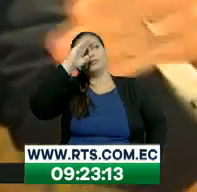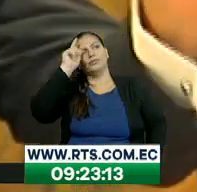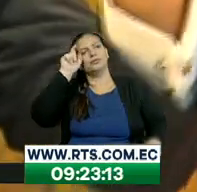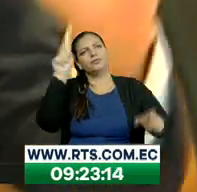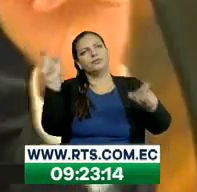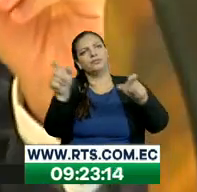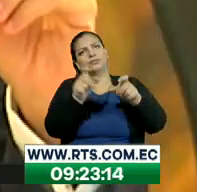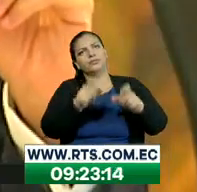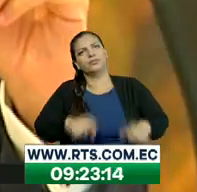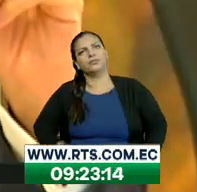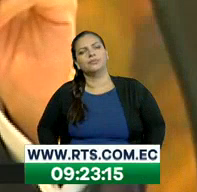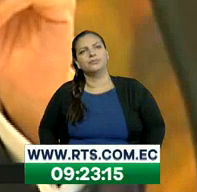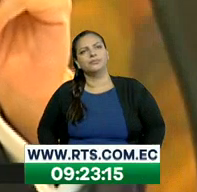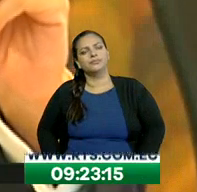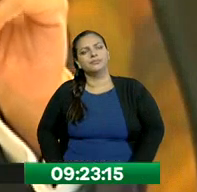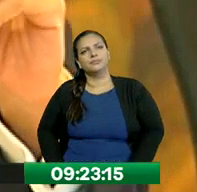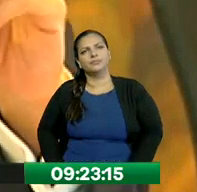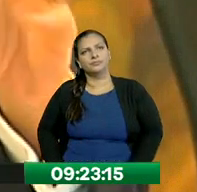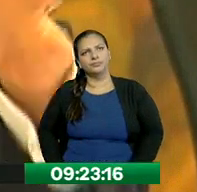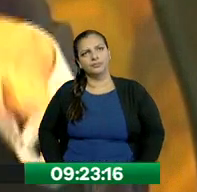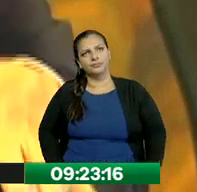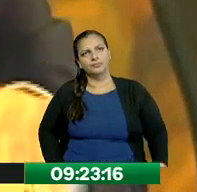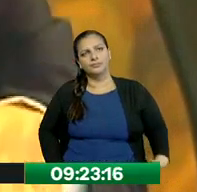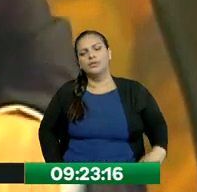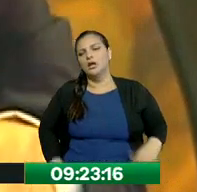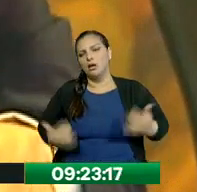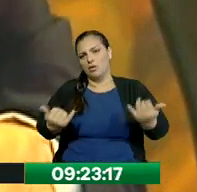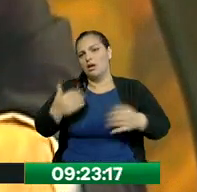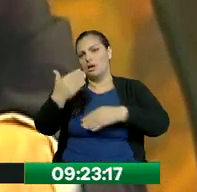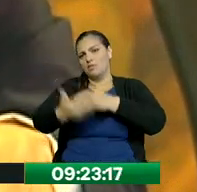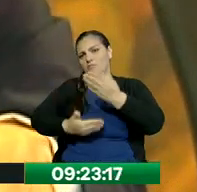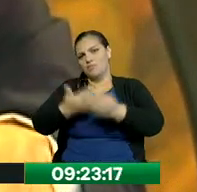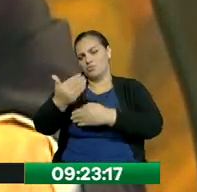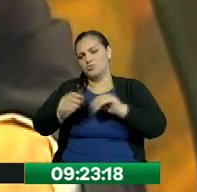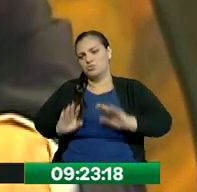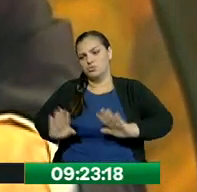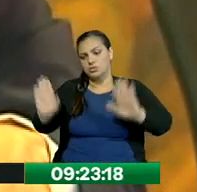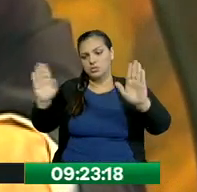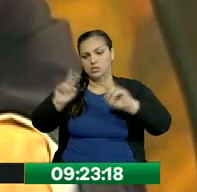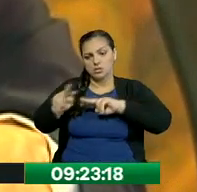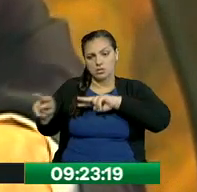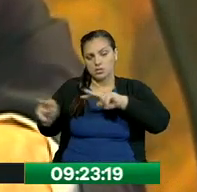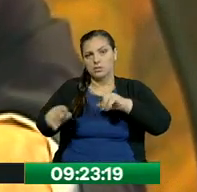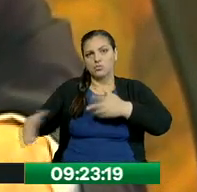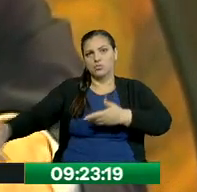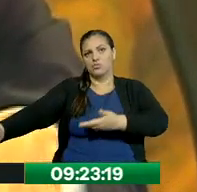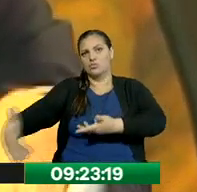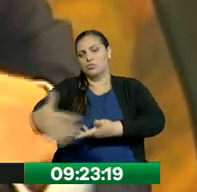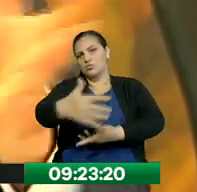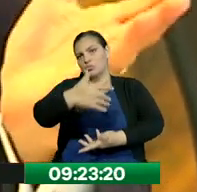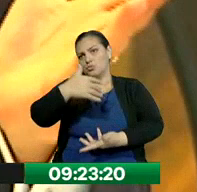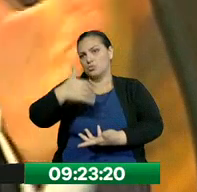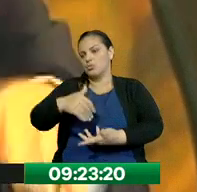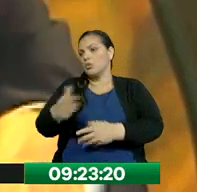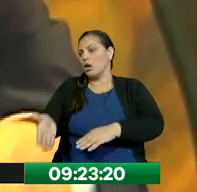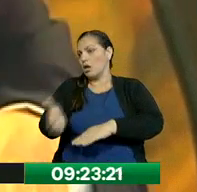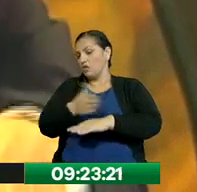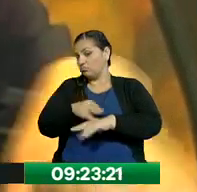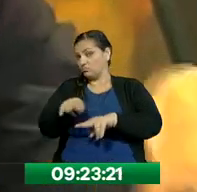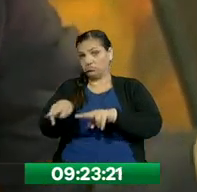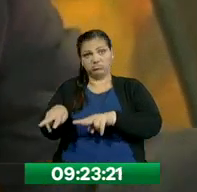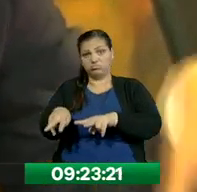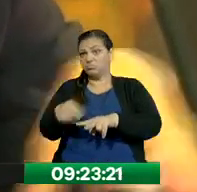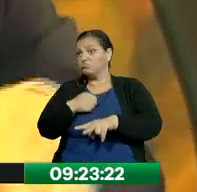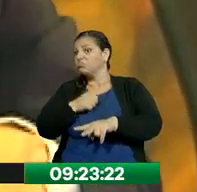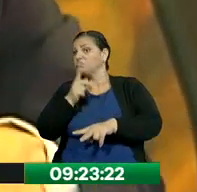luego del proceso legal correspondiente ya es una mercancía disponible para la aduana y en este caso ya puede